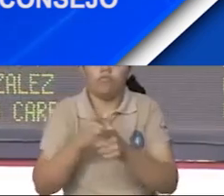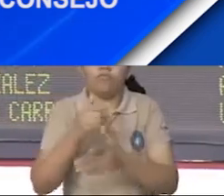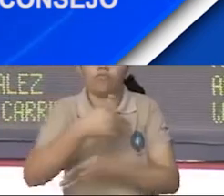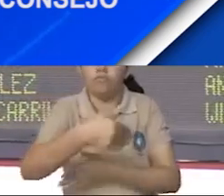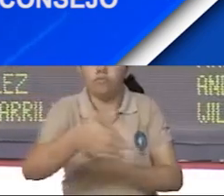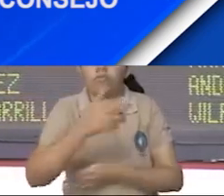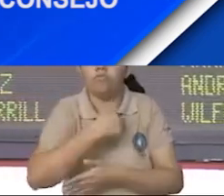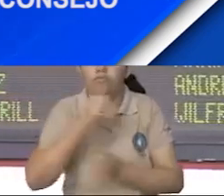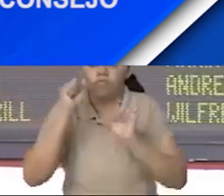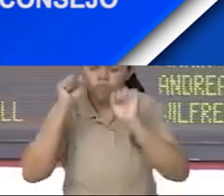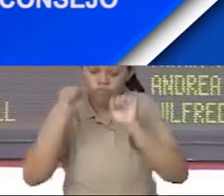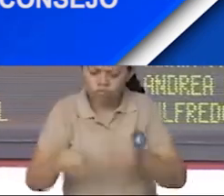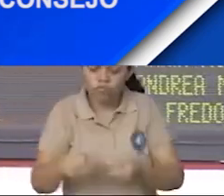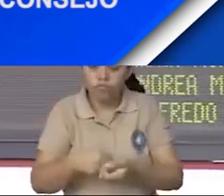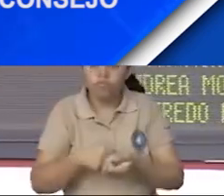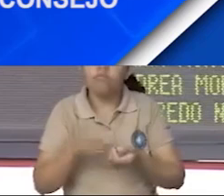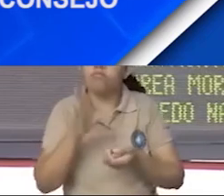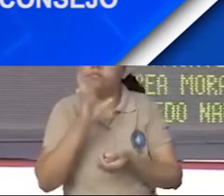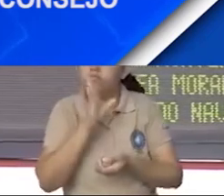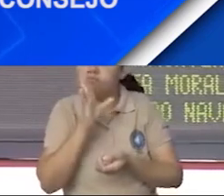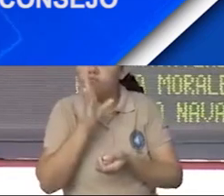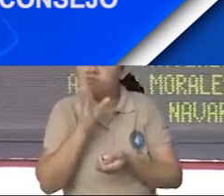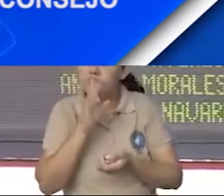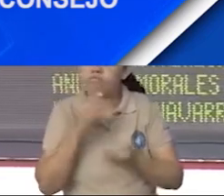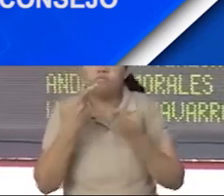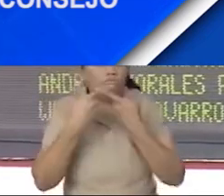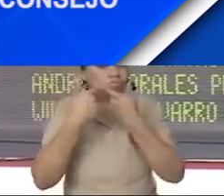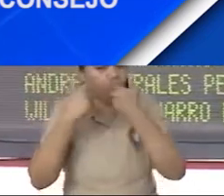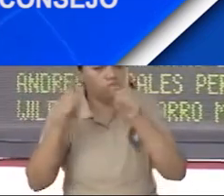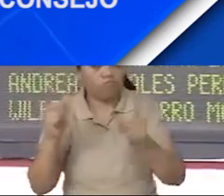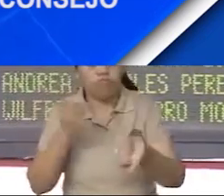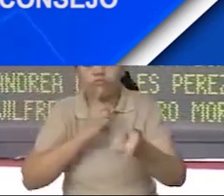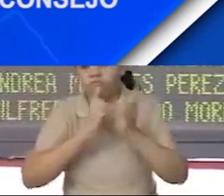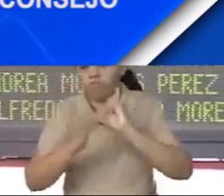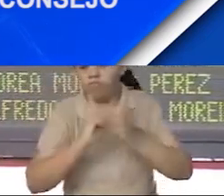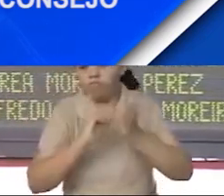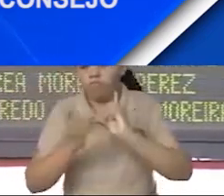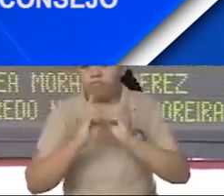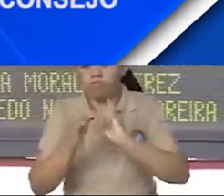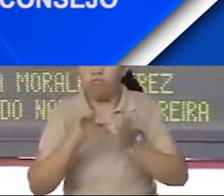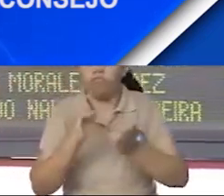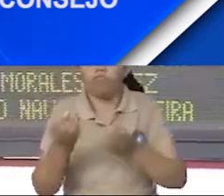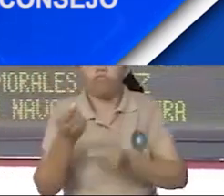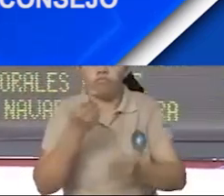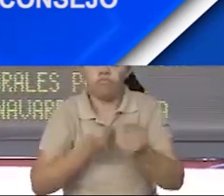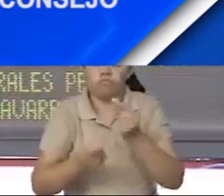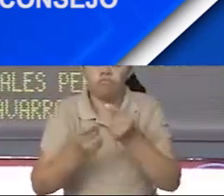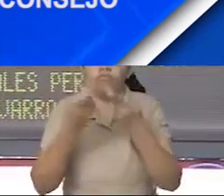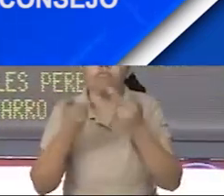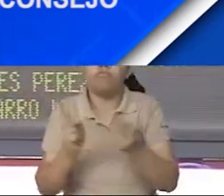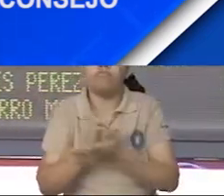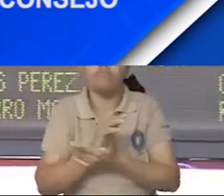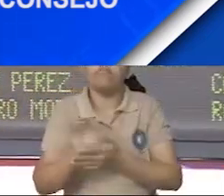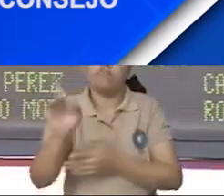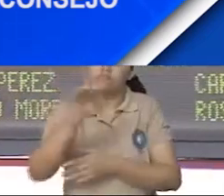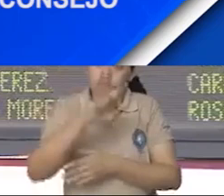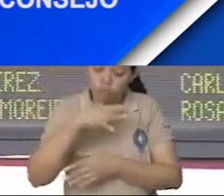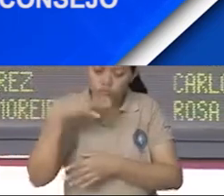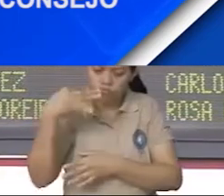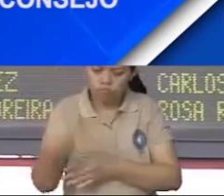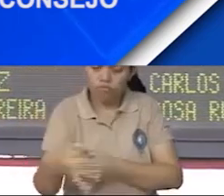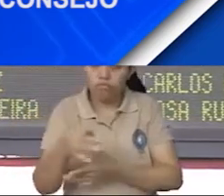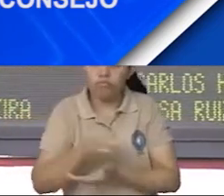objeto promover y tutelar la libre competencia entre los agentes económicos para